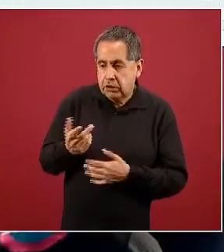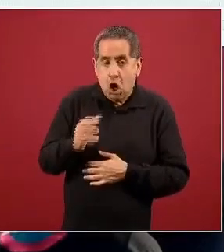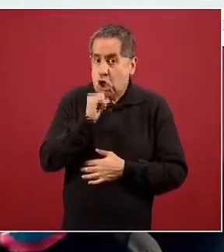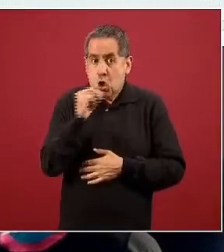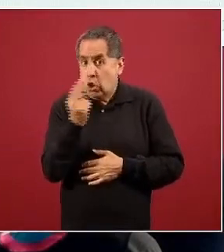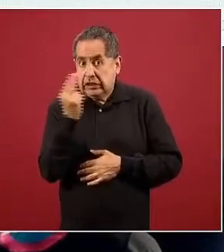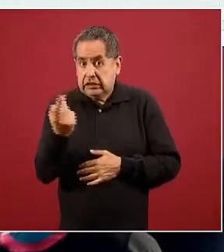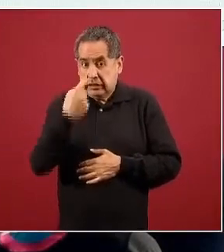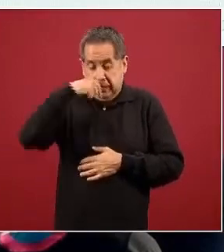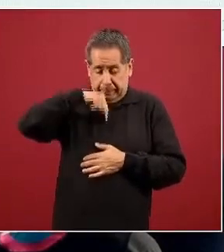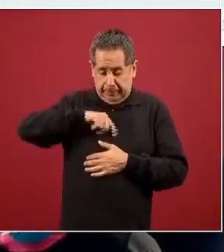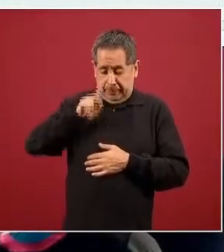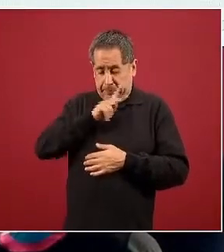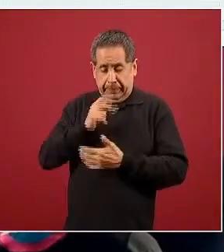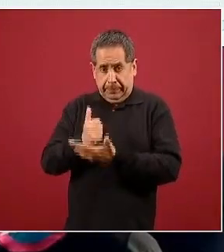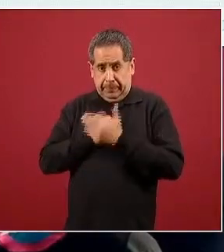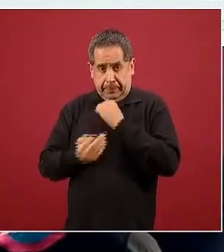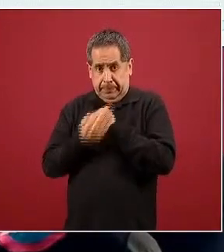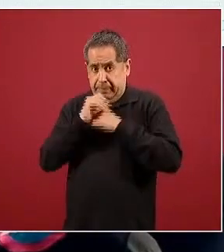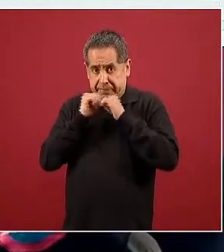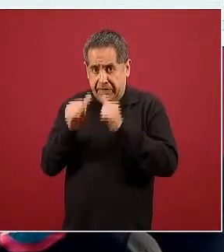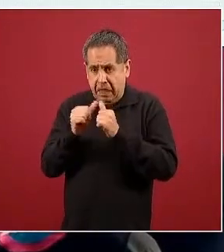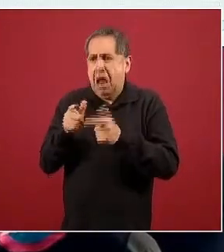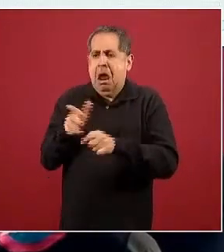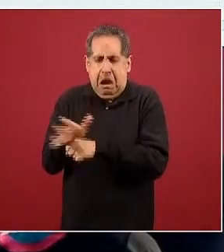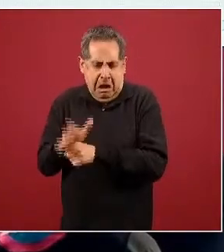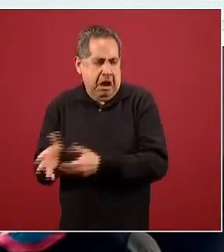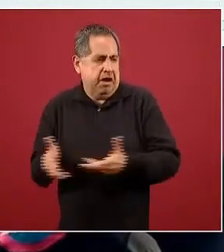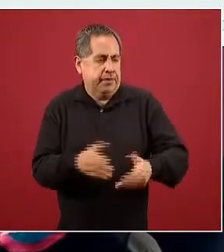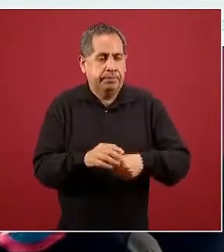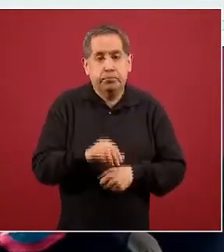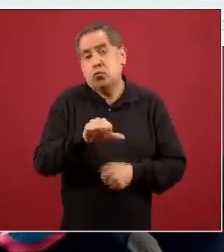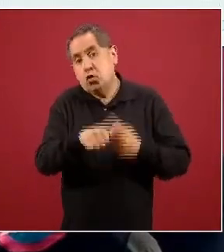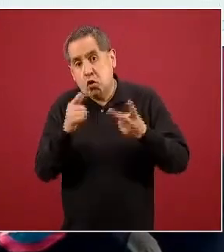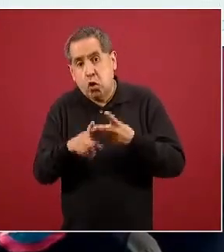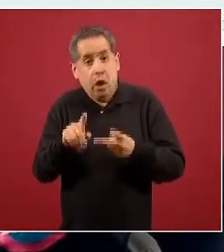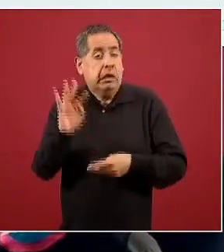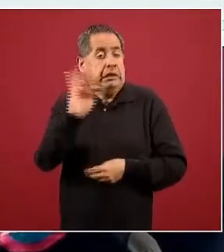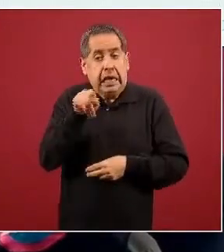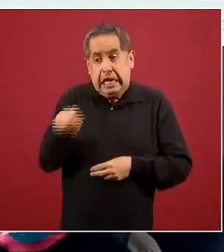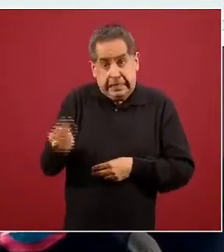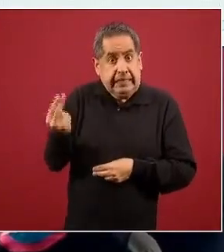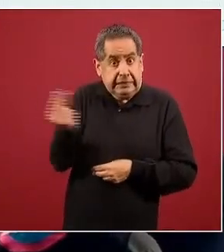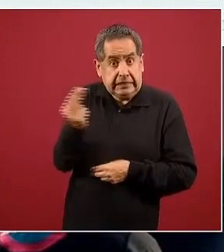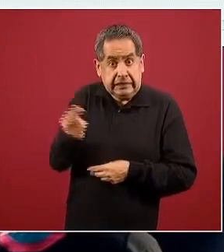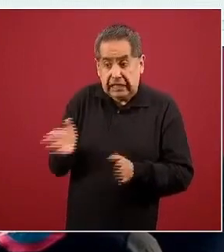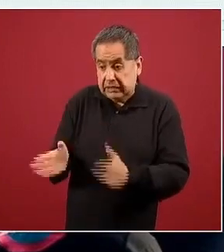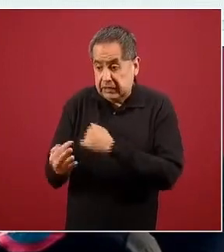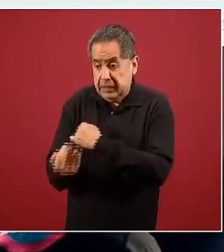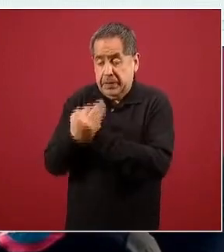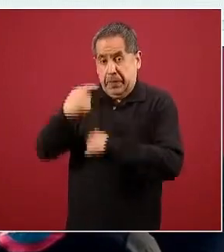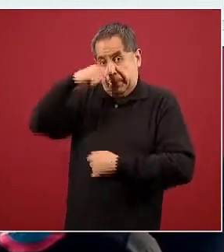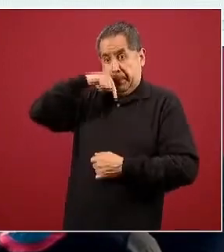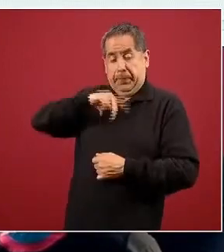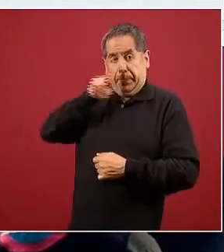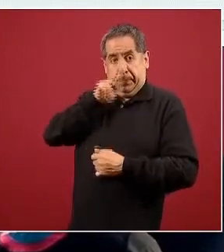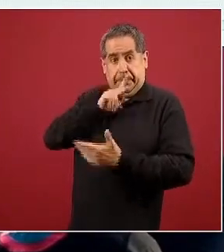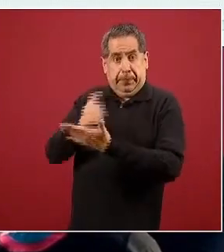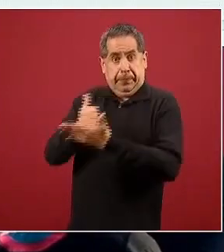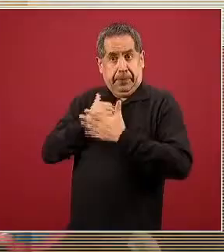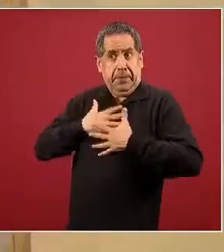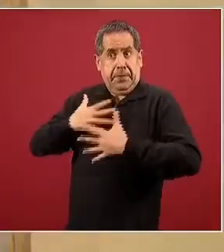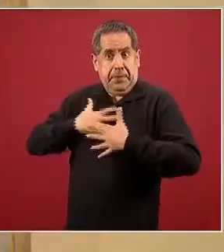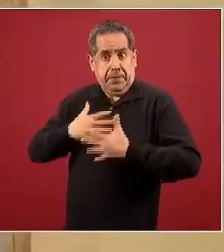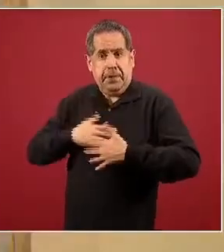requieran de ventilación mecánica. Para los que requieren de ventilación mecánica, tenemos disponibles